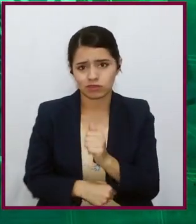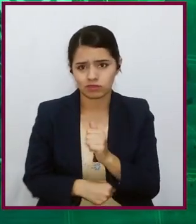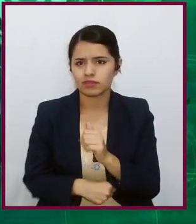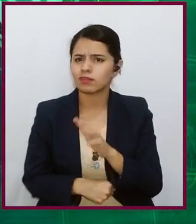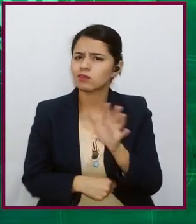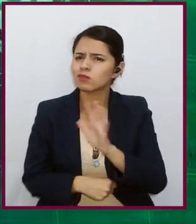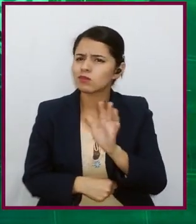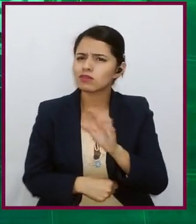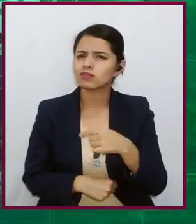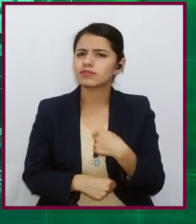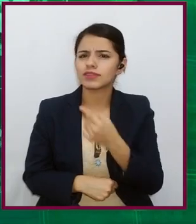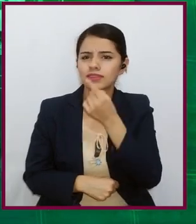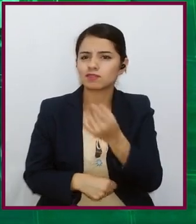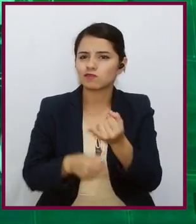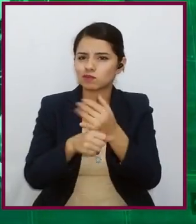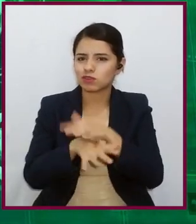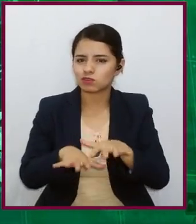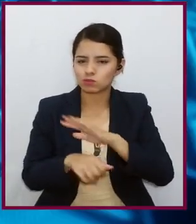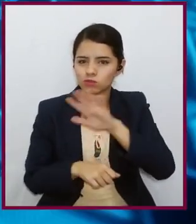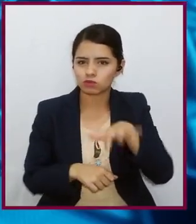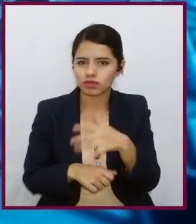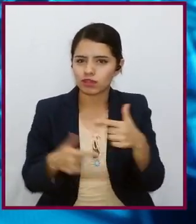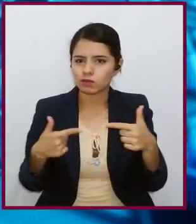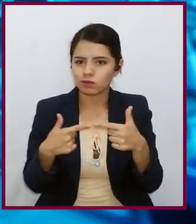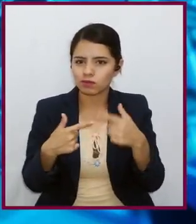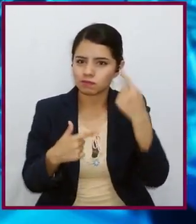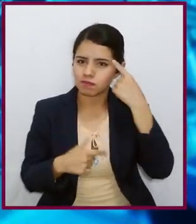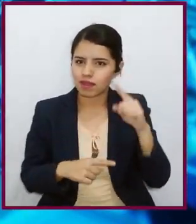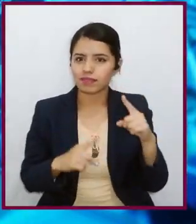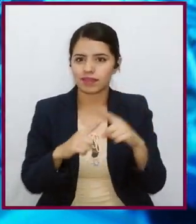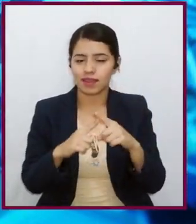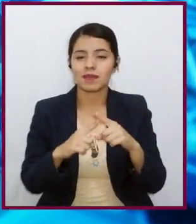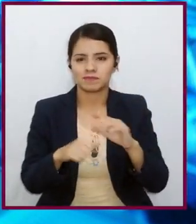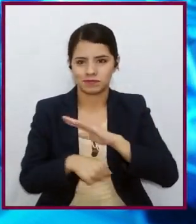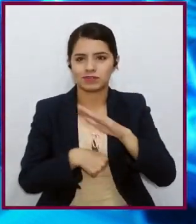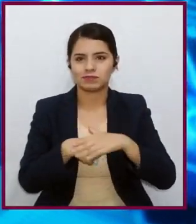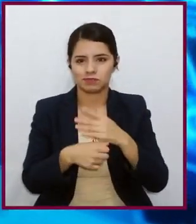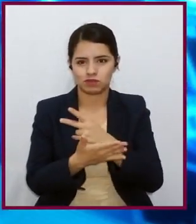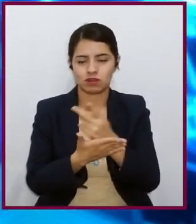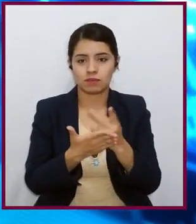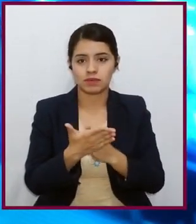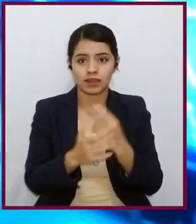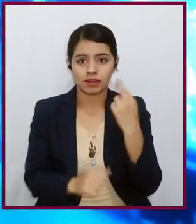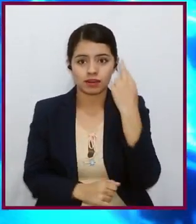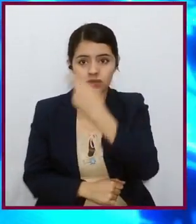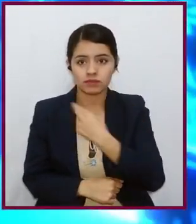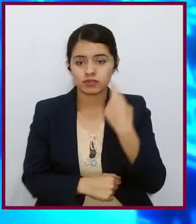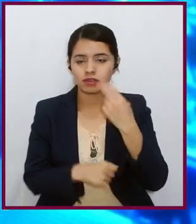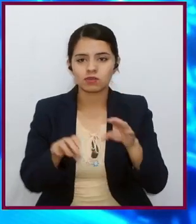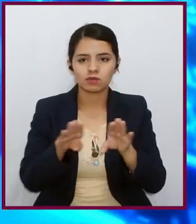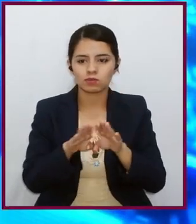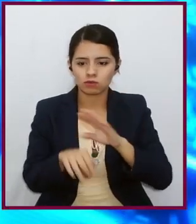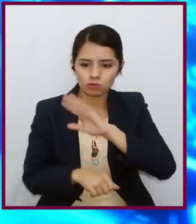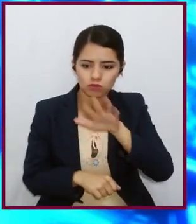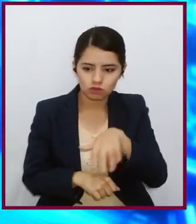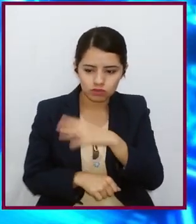leyendo que el New York Times hizo una infografía que explicaba las órbitas en el espacio. ¿Es cierto? Tal